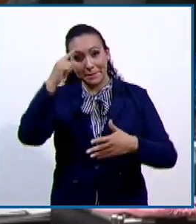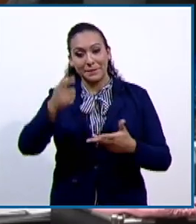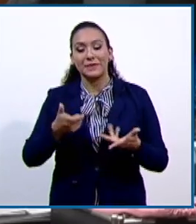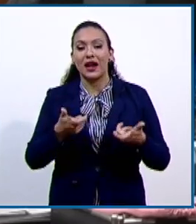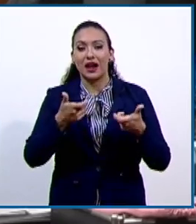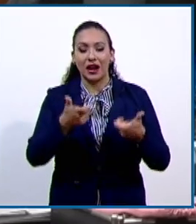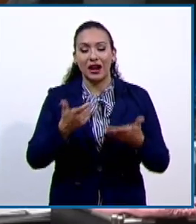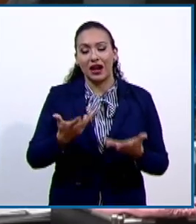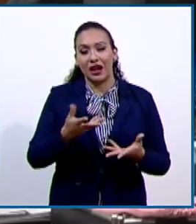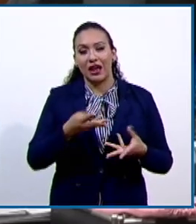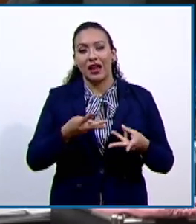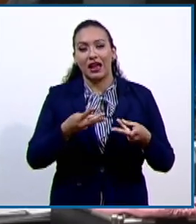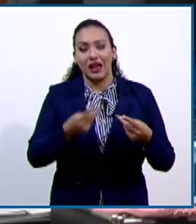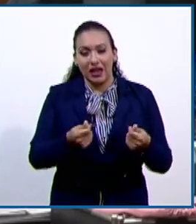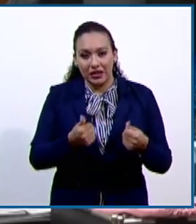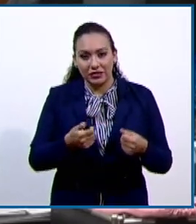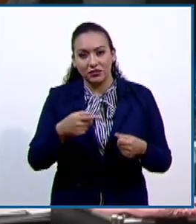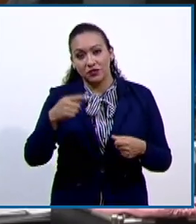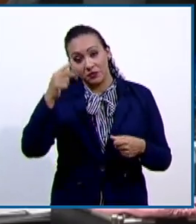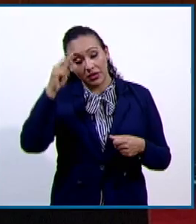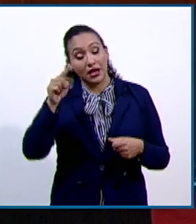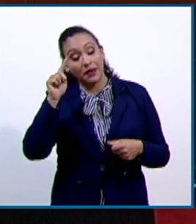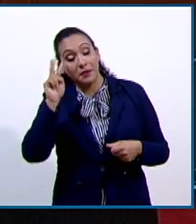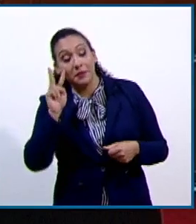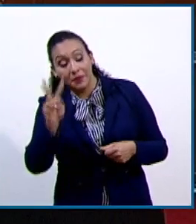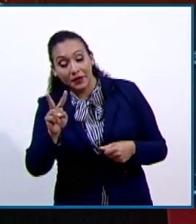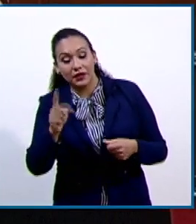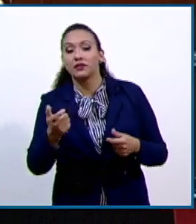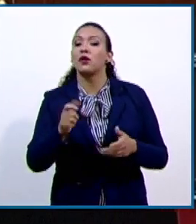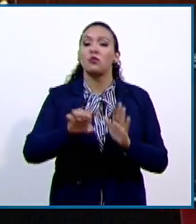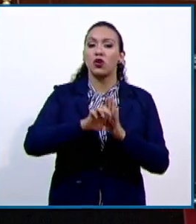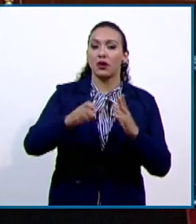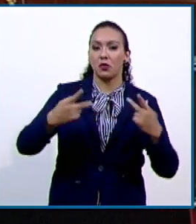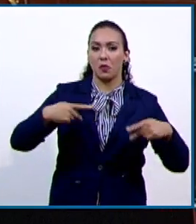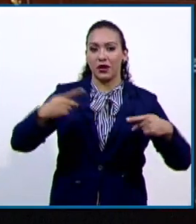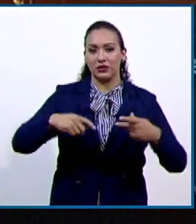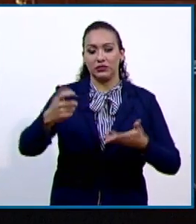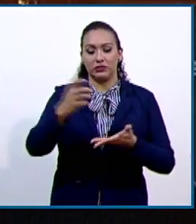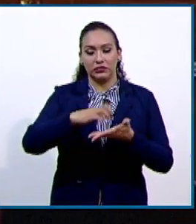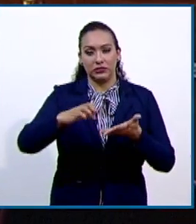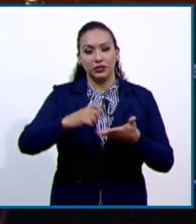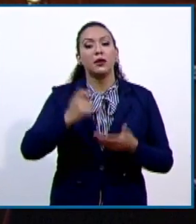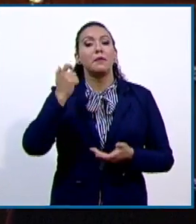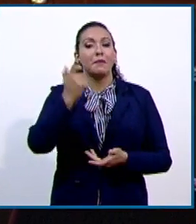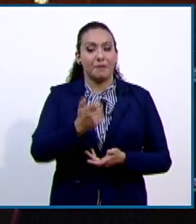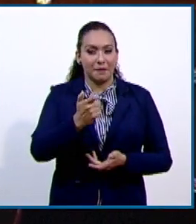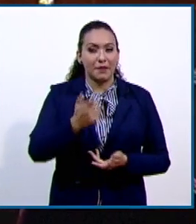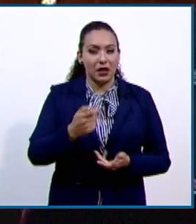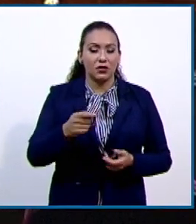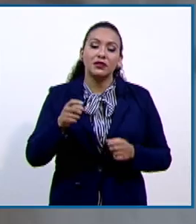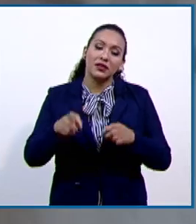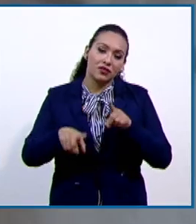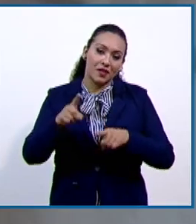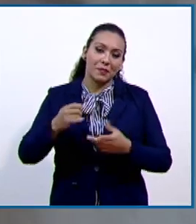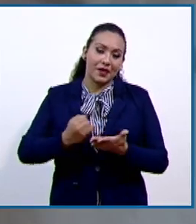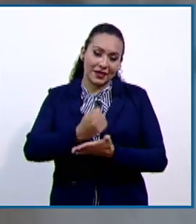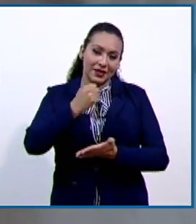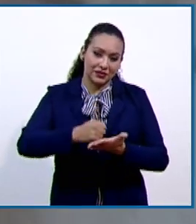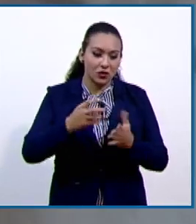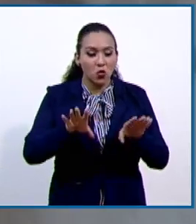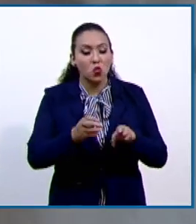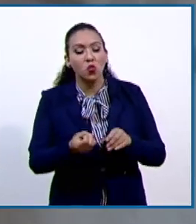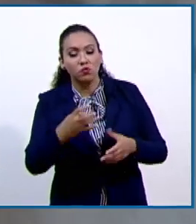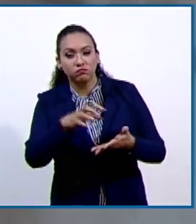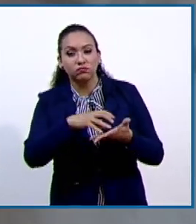ínfimo, el cual no permitía la materialización real de las prestaciones que fueron determinadas mediante una resolución. Es pues